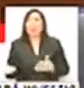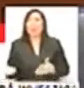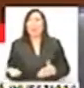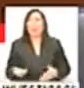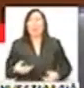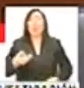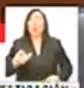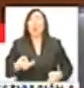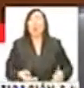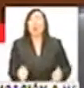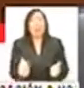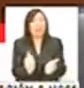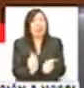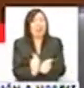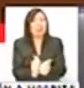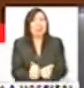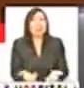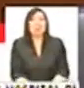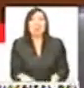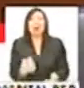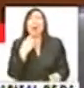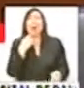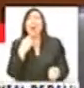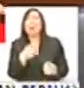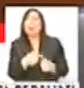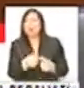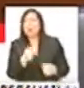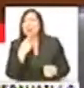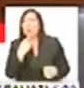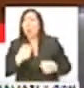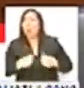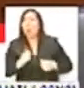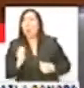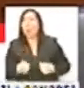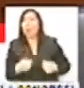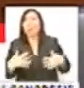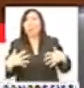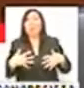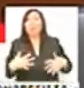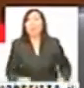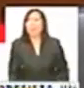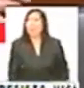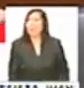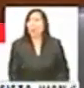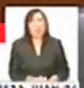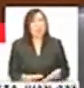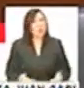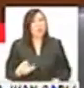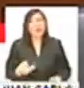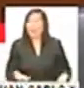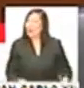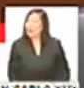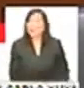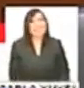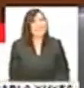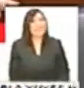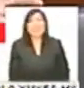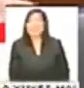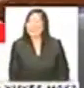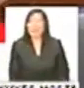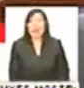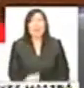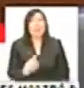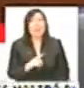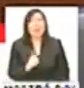Poder Judicial y amenazaban a los jueces. Al final no había justicia, no había justicia